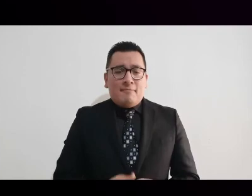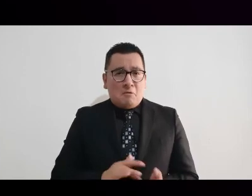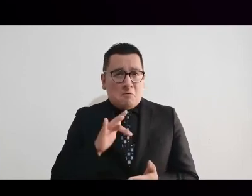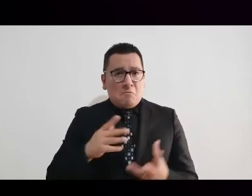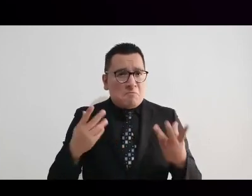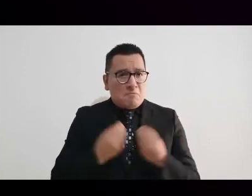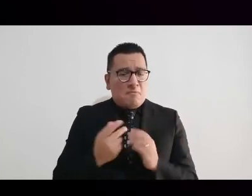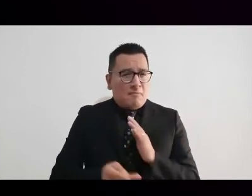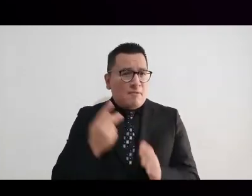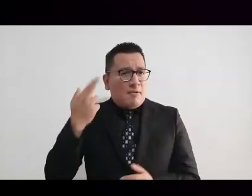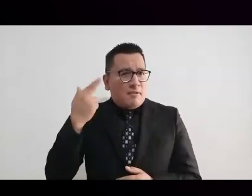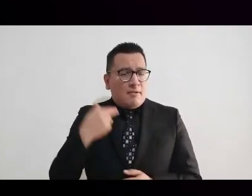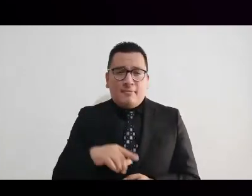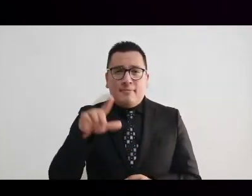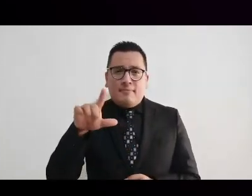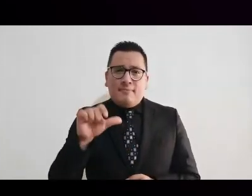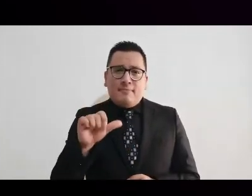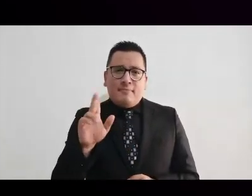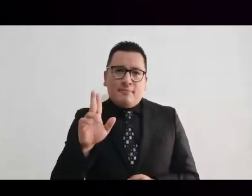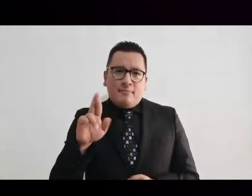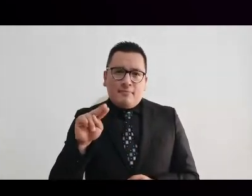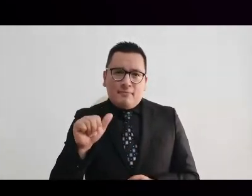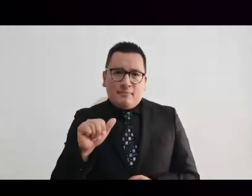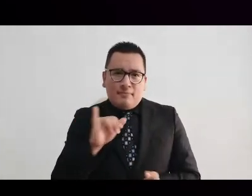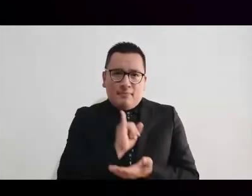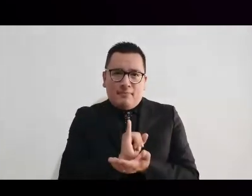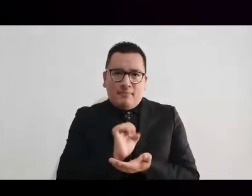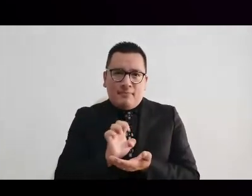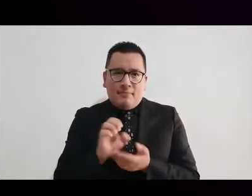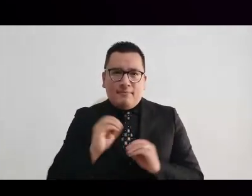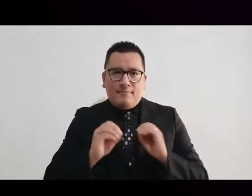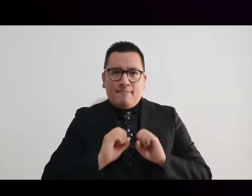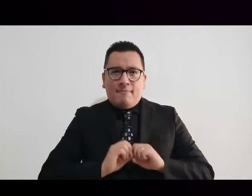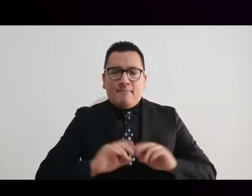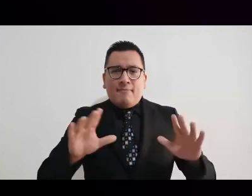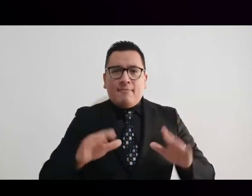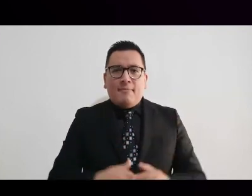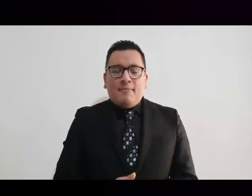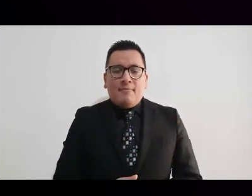por acompañarnos en una emisión más de La Urna, llevado hasta ustedes